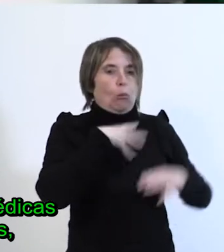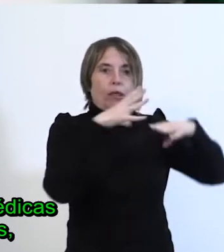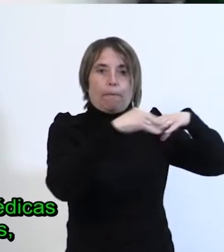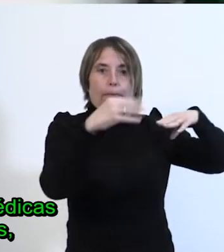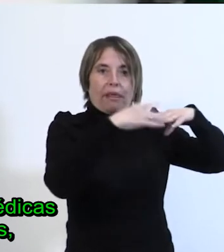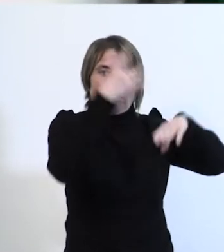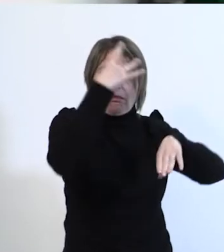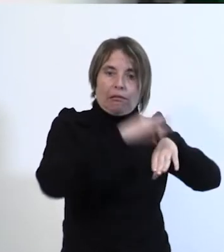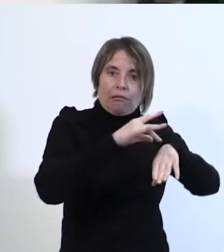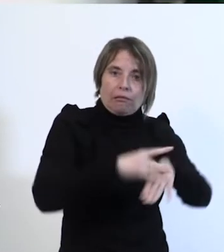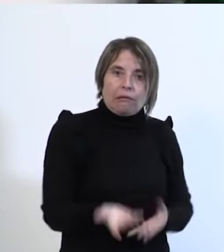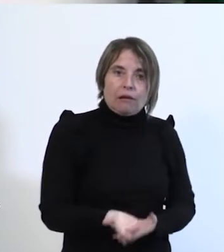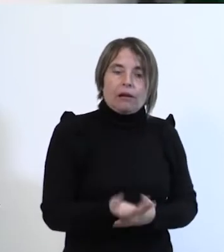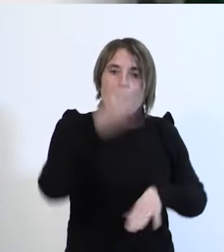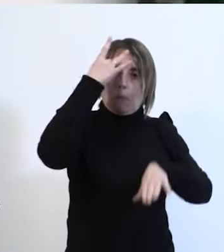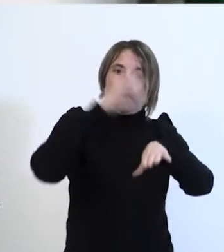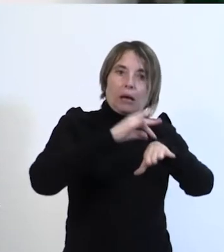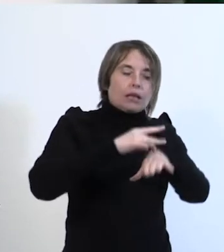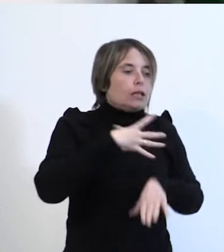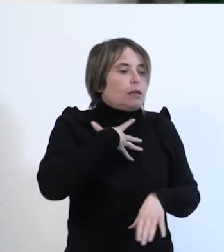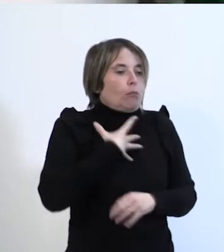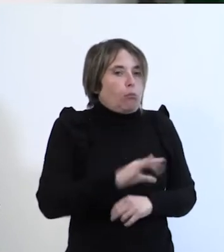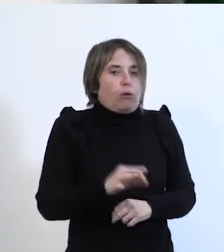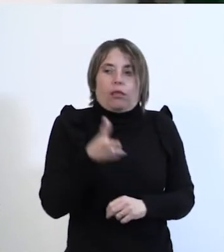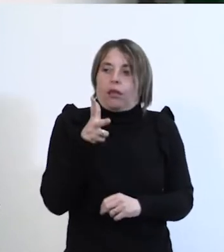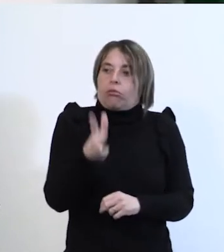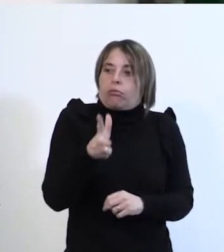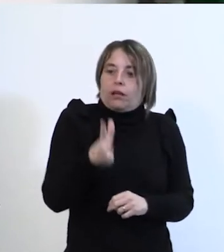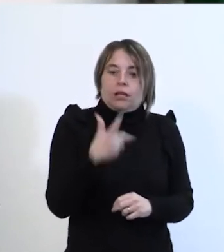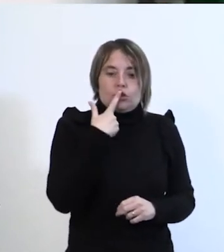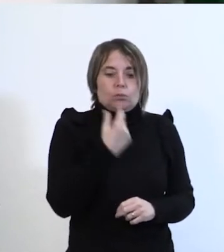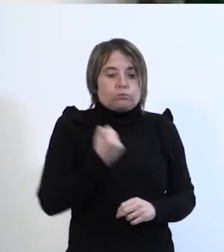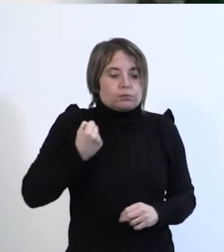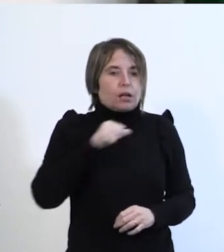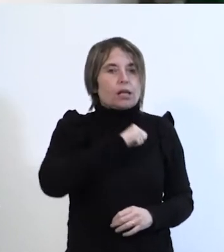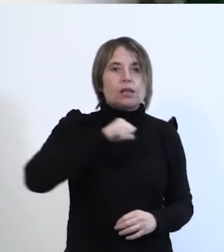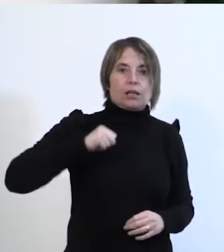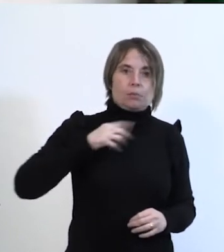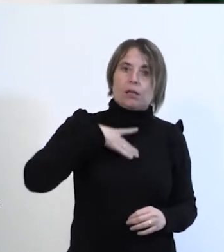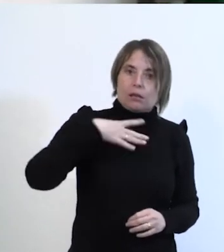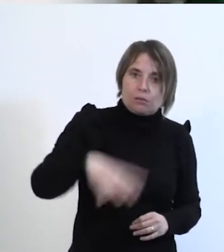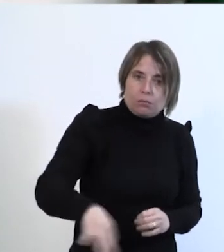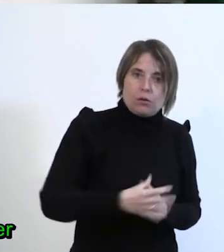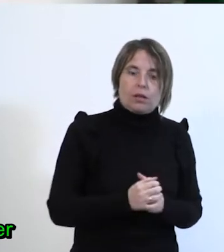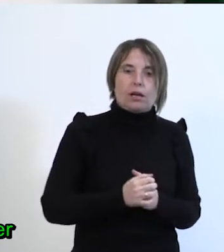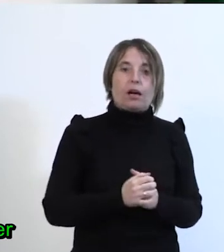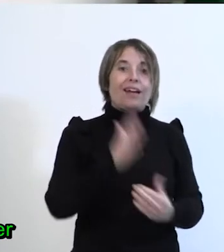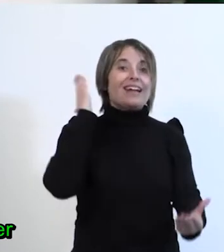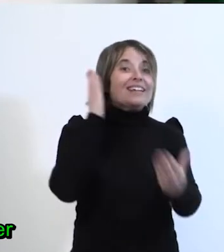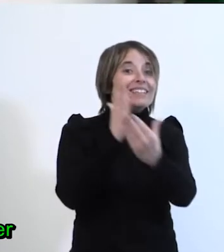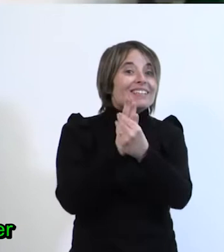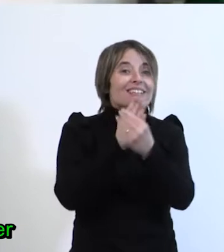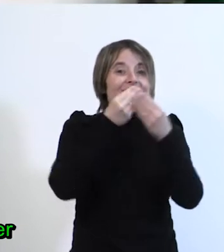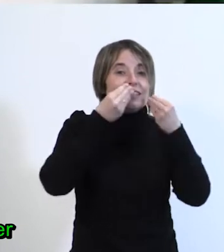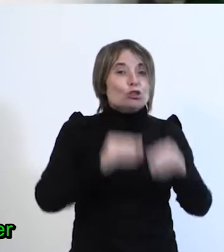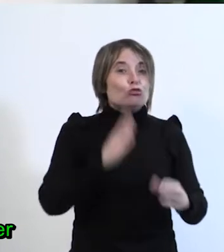sus pacientes, que las pacientes puedan tener el derecho a su intimidad, que la historia